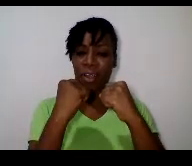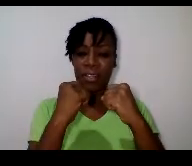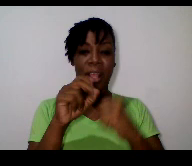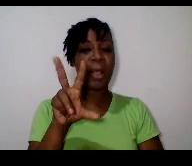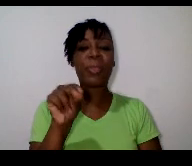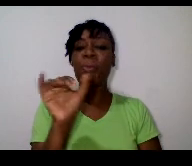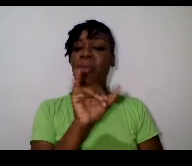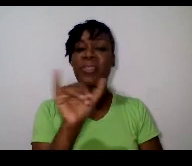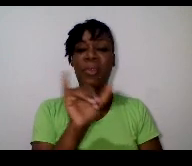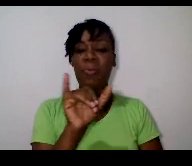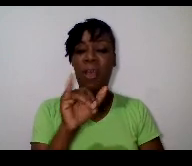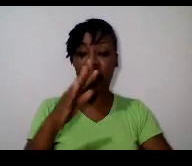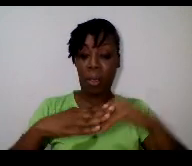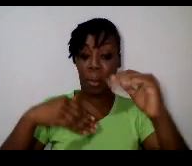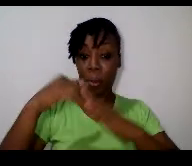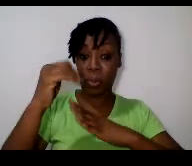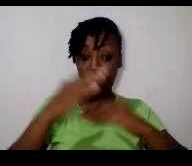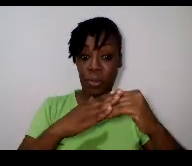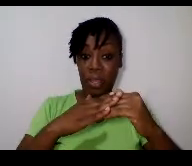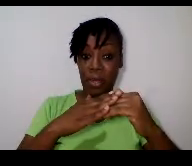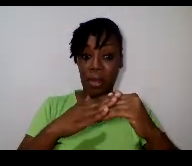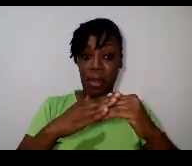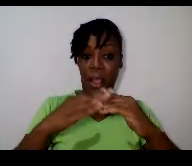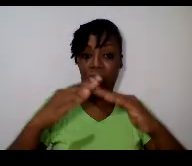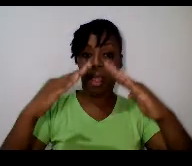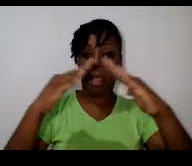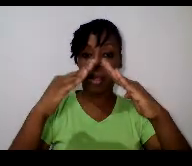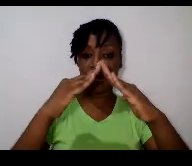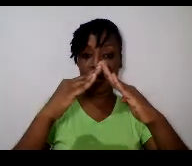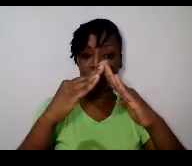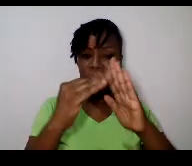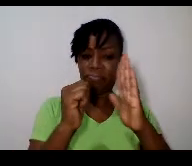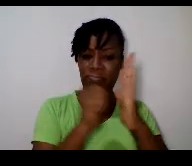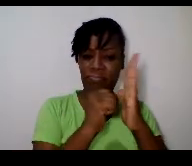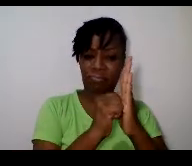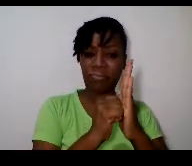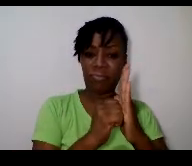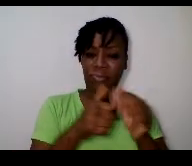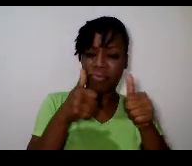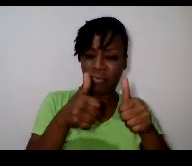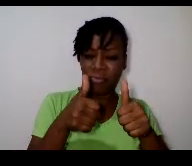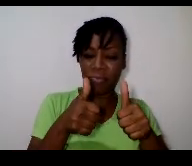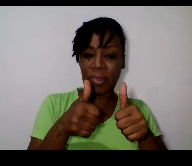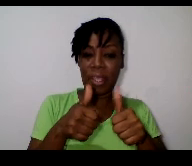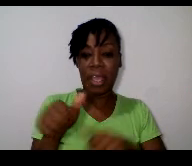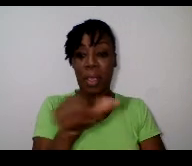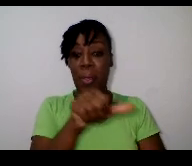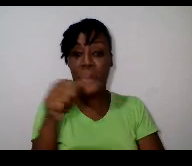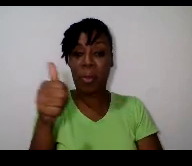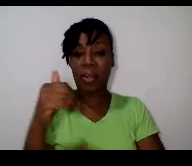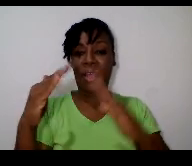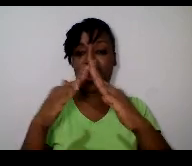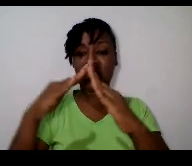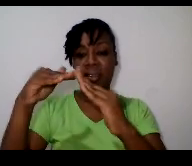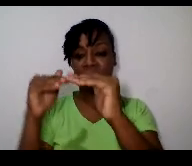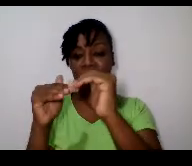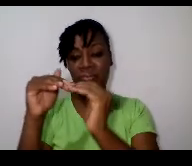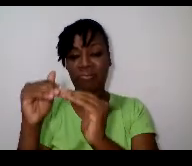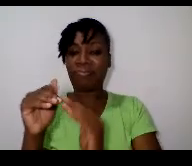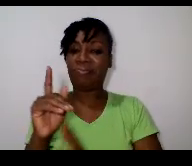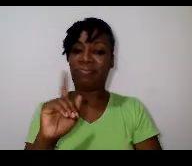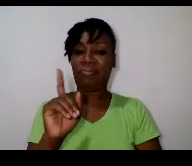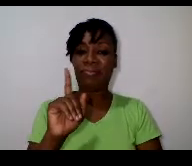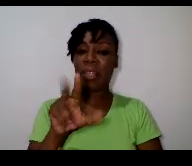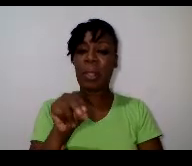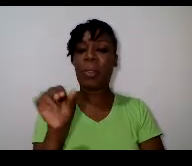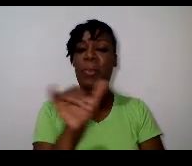mismo construir una casa de cemento que construir, qué sé yo, una casa de paja. No es lo